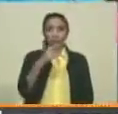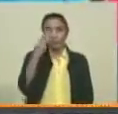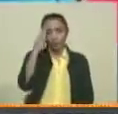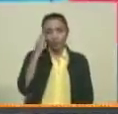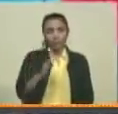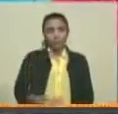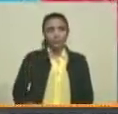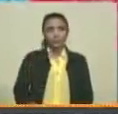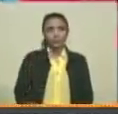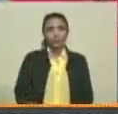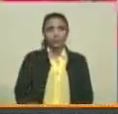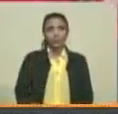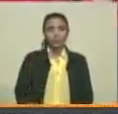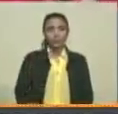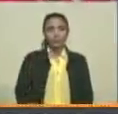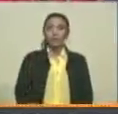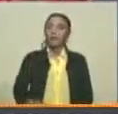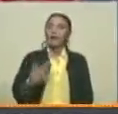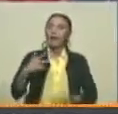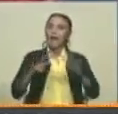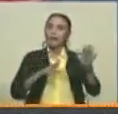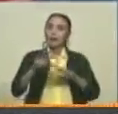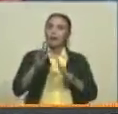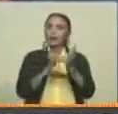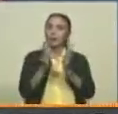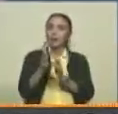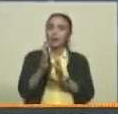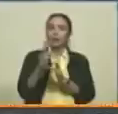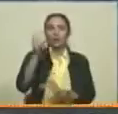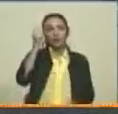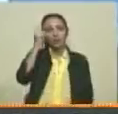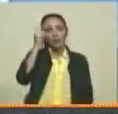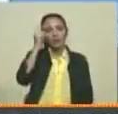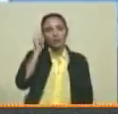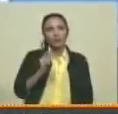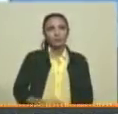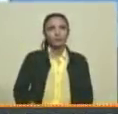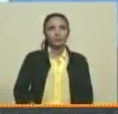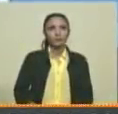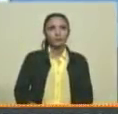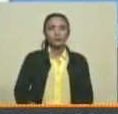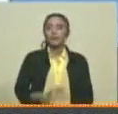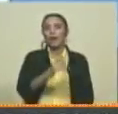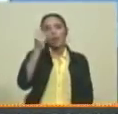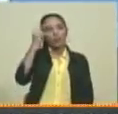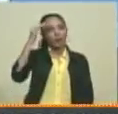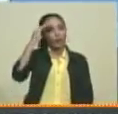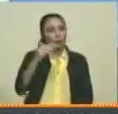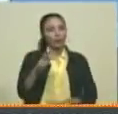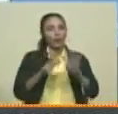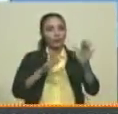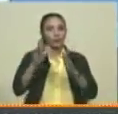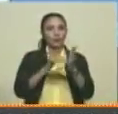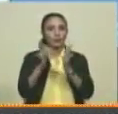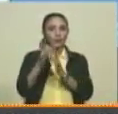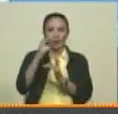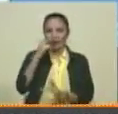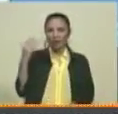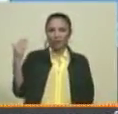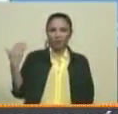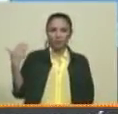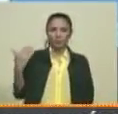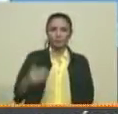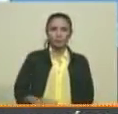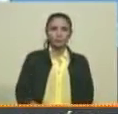yo el 13 de abril, día de la Milicia Nacional Bolivariana, día de